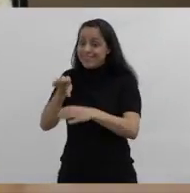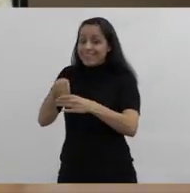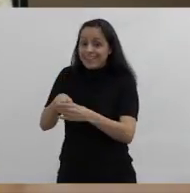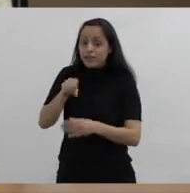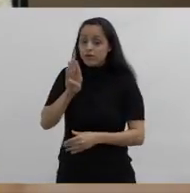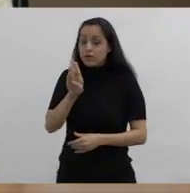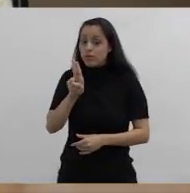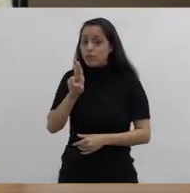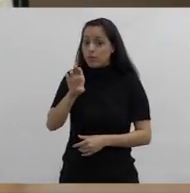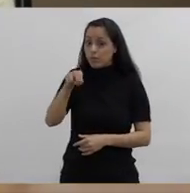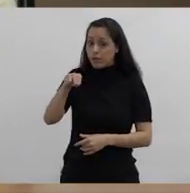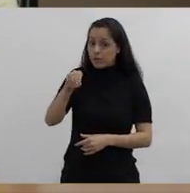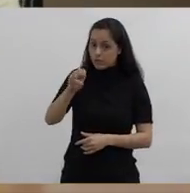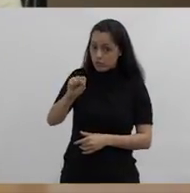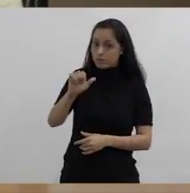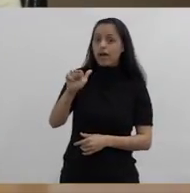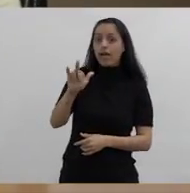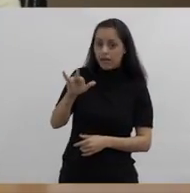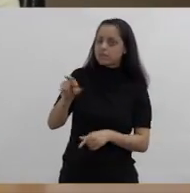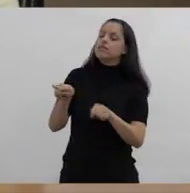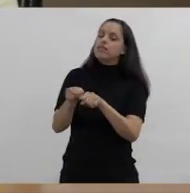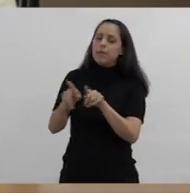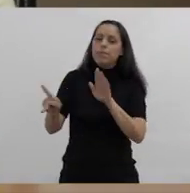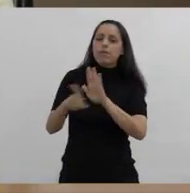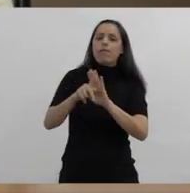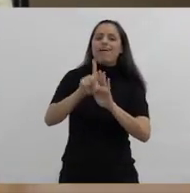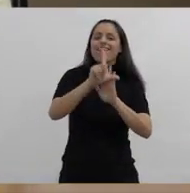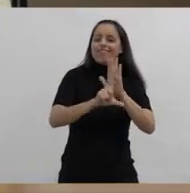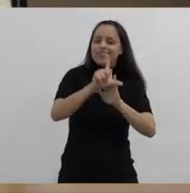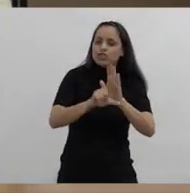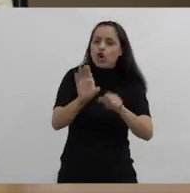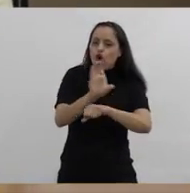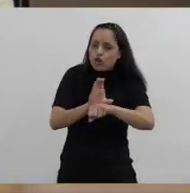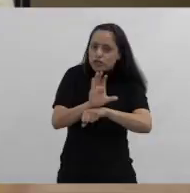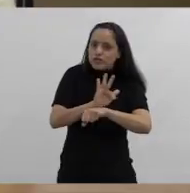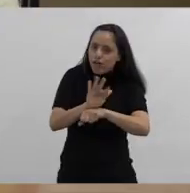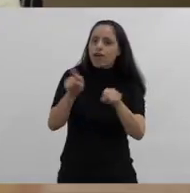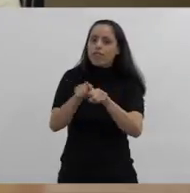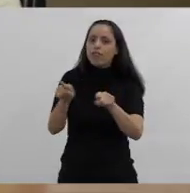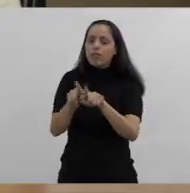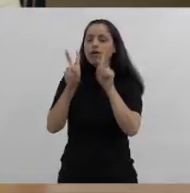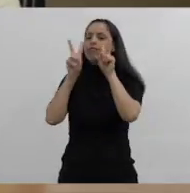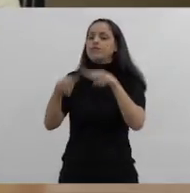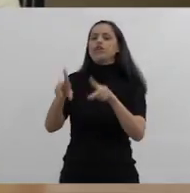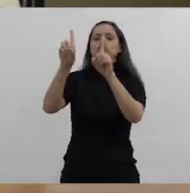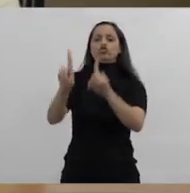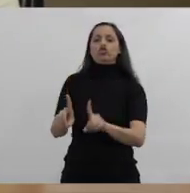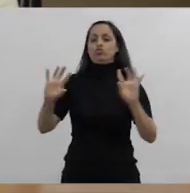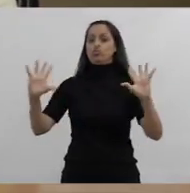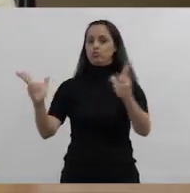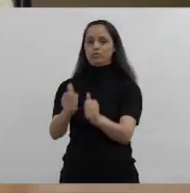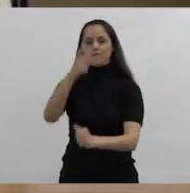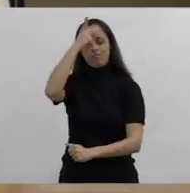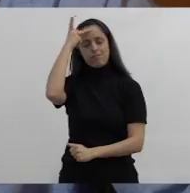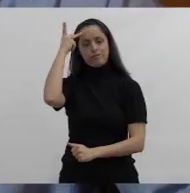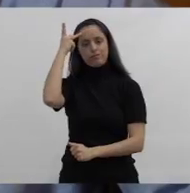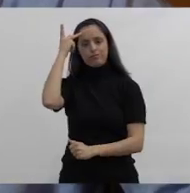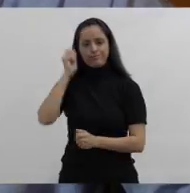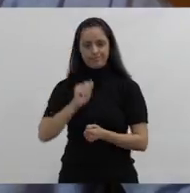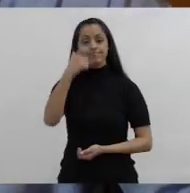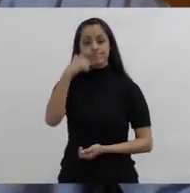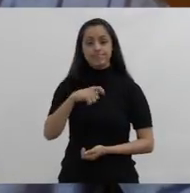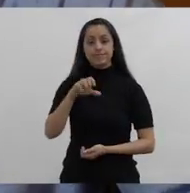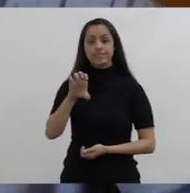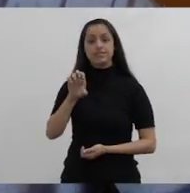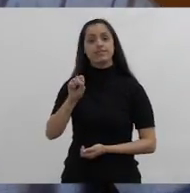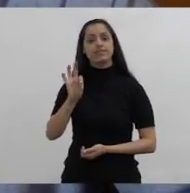después la ciudad en particular, que tiene una constitución más joven, también reconoce el derecho de todas las personas. Soy